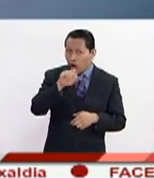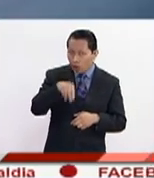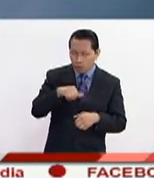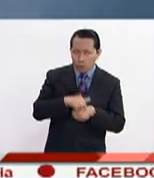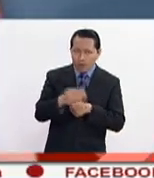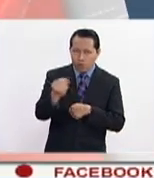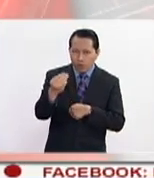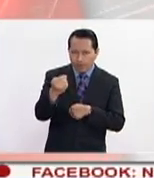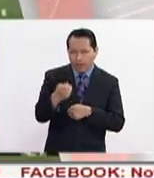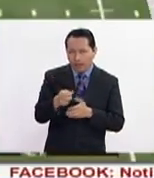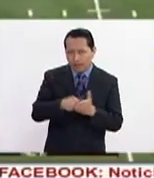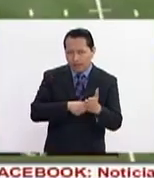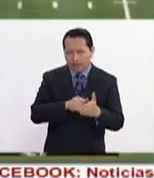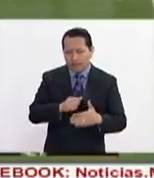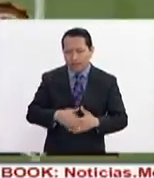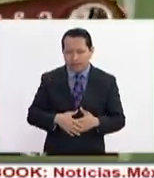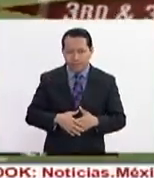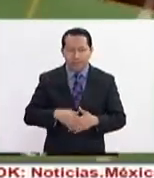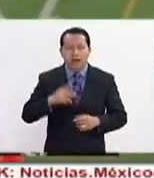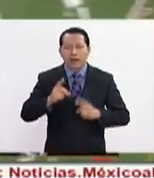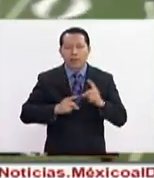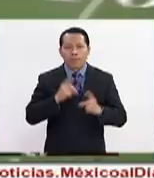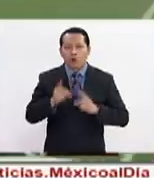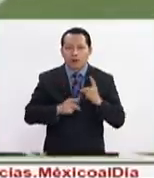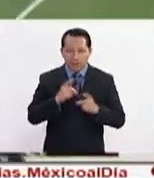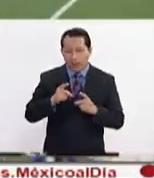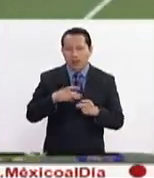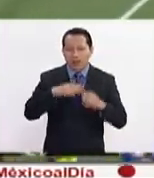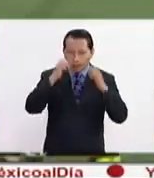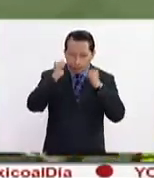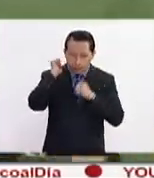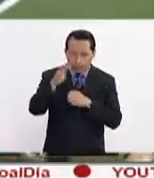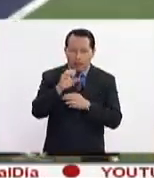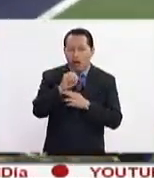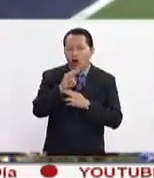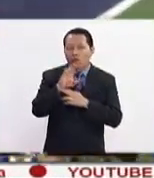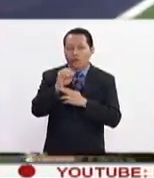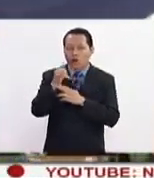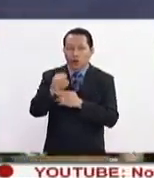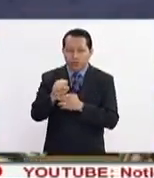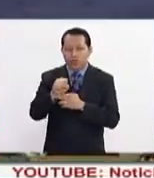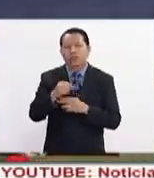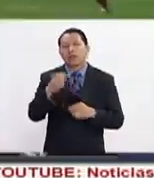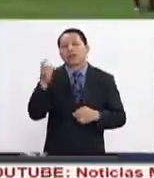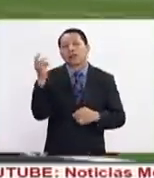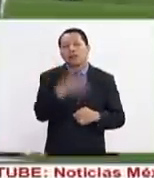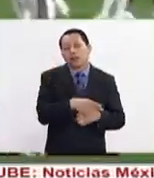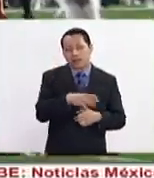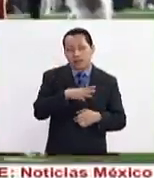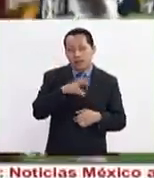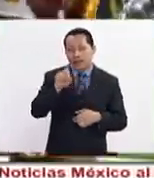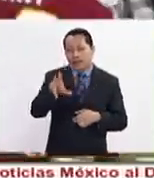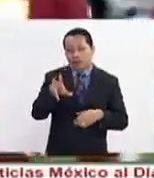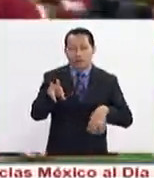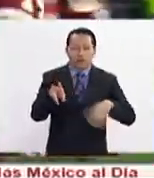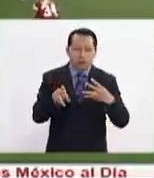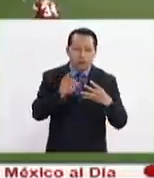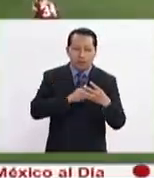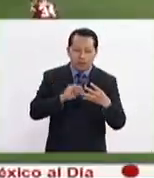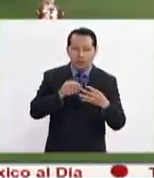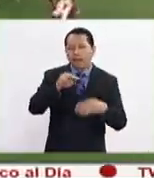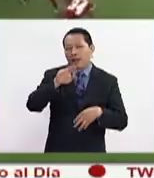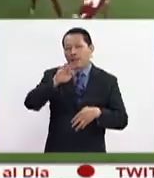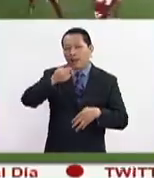mes. Y en los deportes, Cowboys venció 38-14 a Redskins en el inicio de la semana 13 de